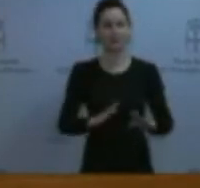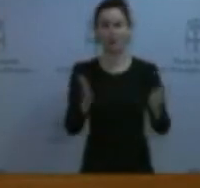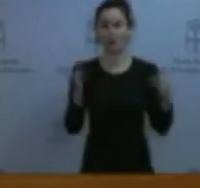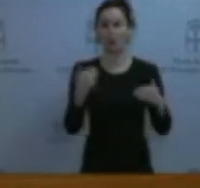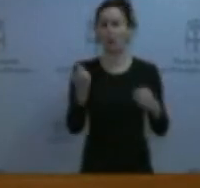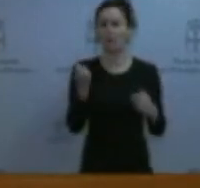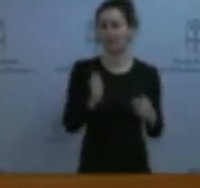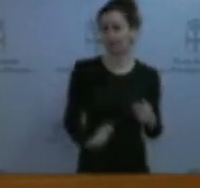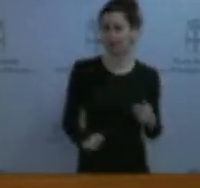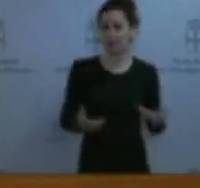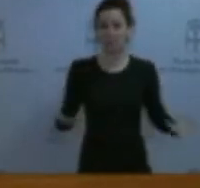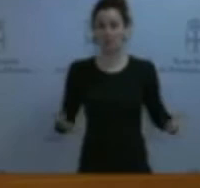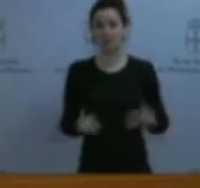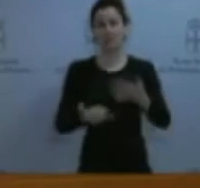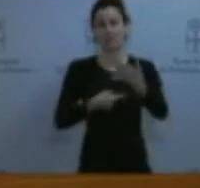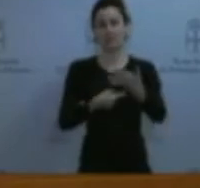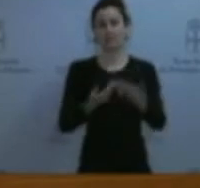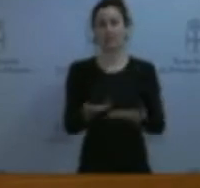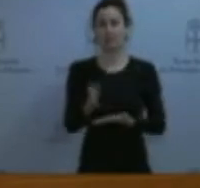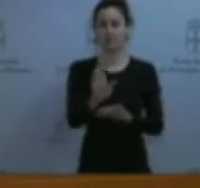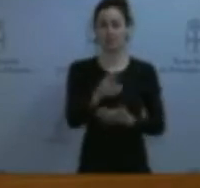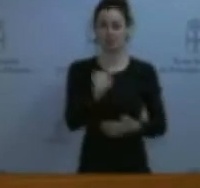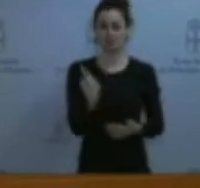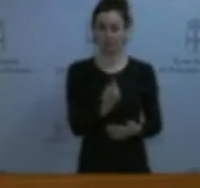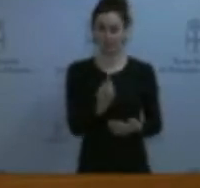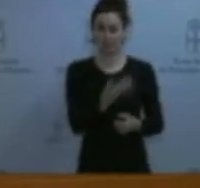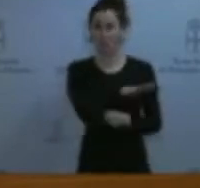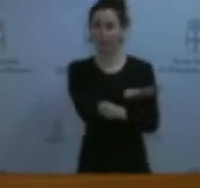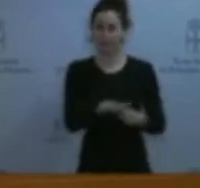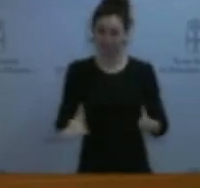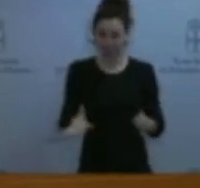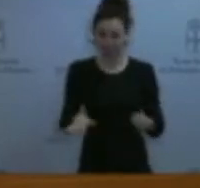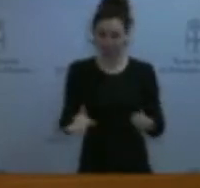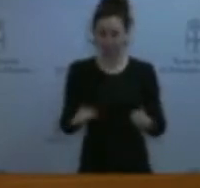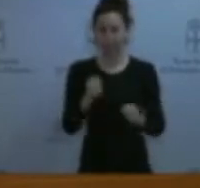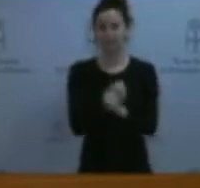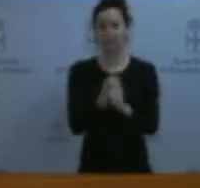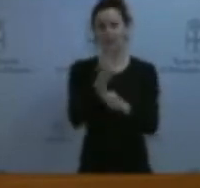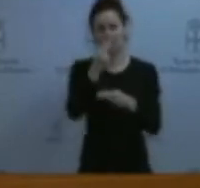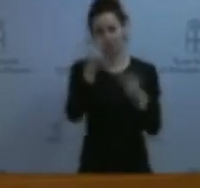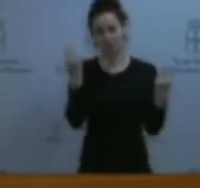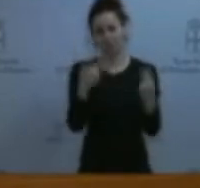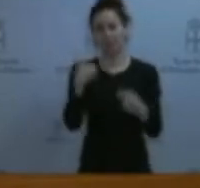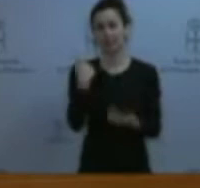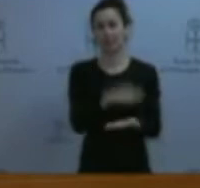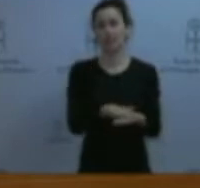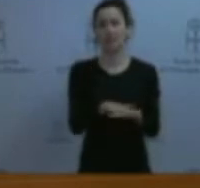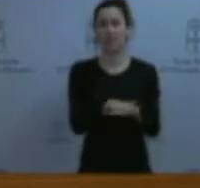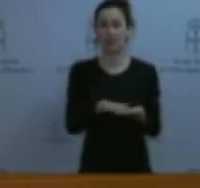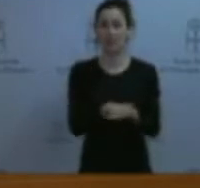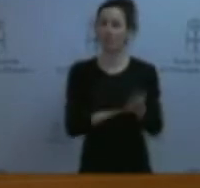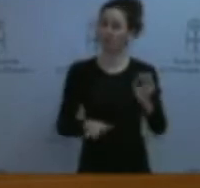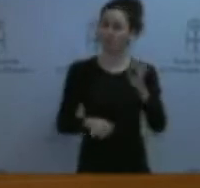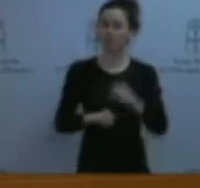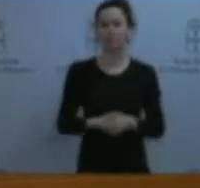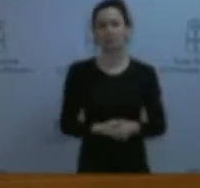Aquí nuestra sexta propuesta. Cubrir el empleo público que hablábamos antes,